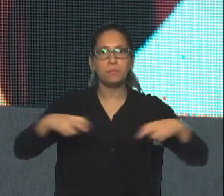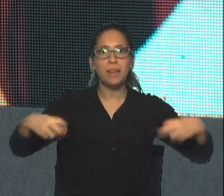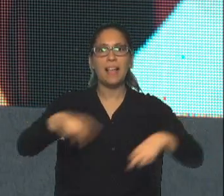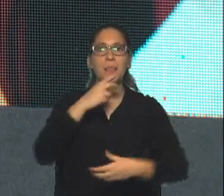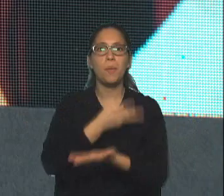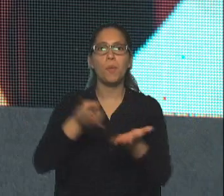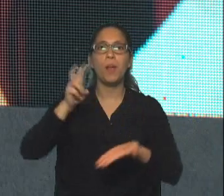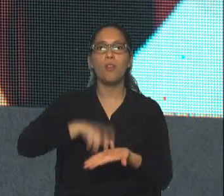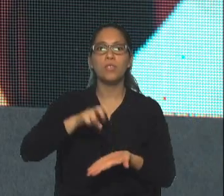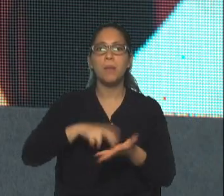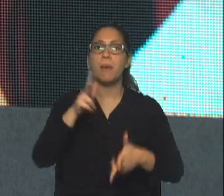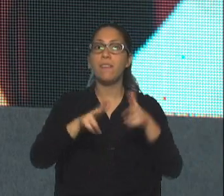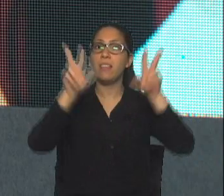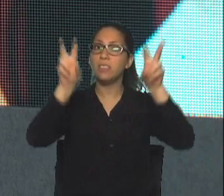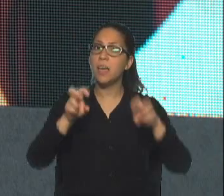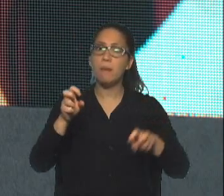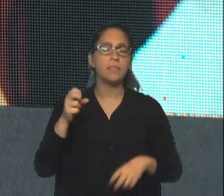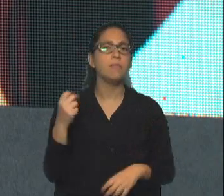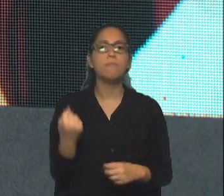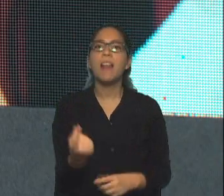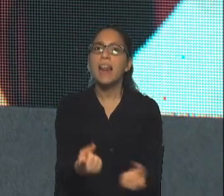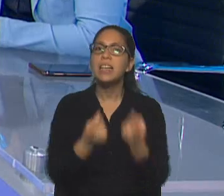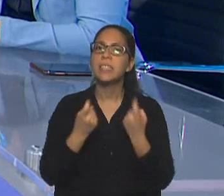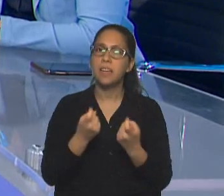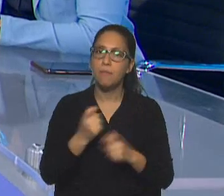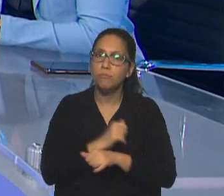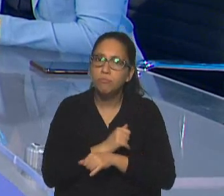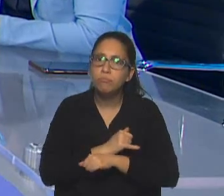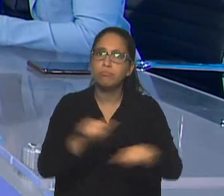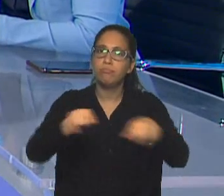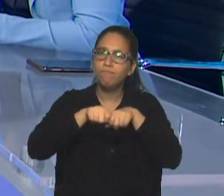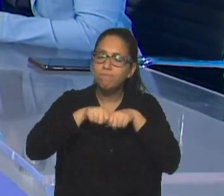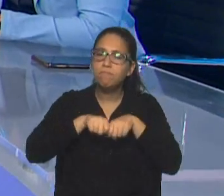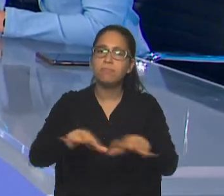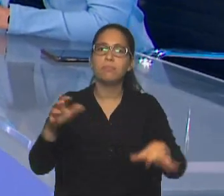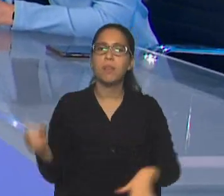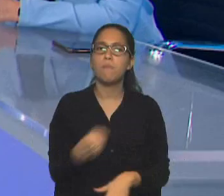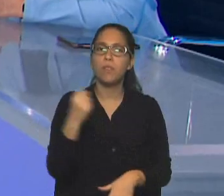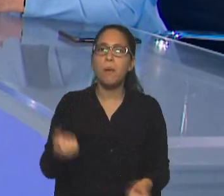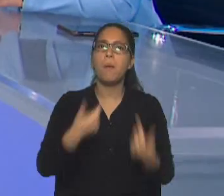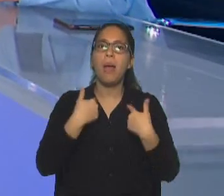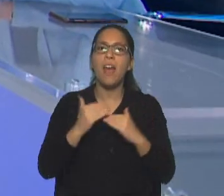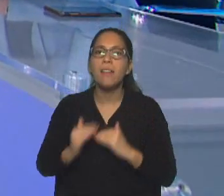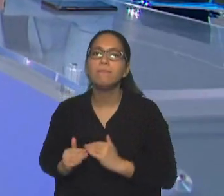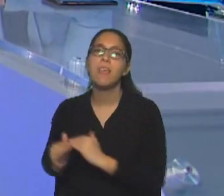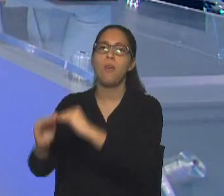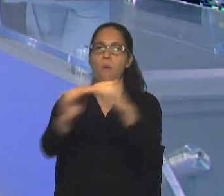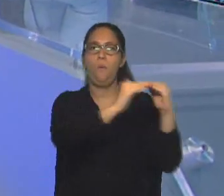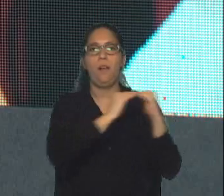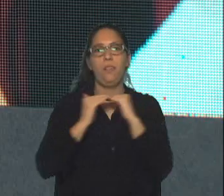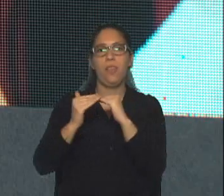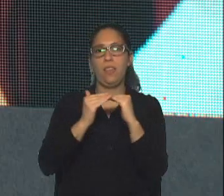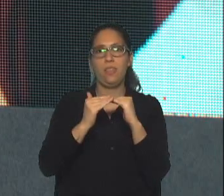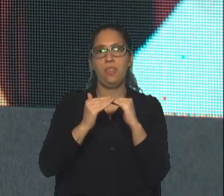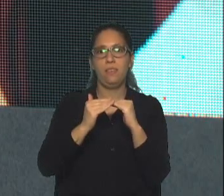pública noticias para hablar de estos temas súper necesarios importantes Porque esos los que nos va a ser más iguales no en una